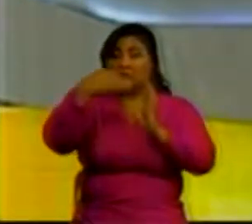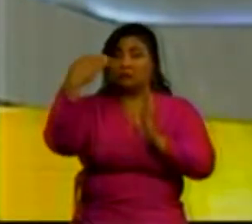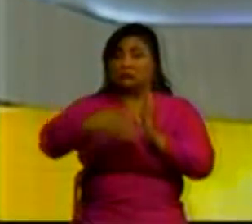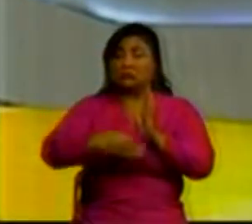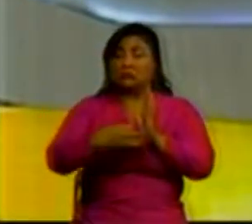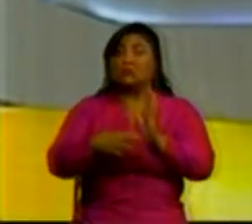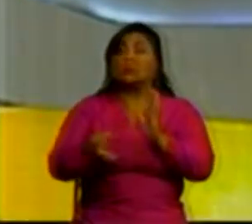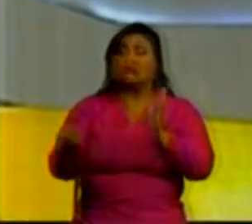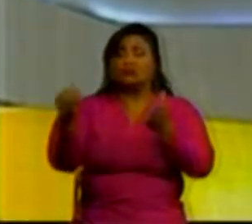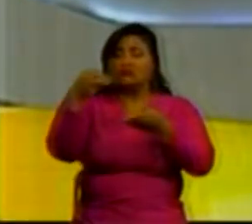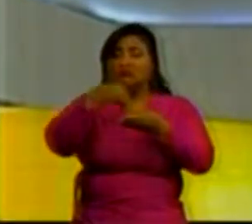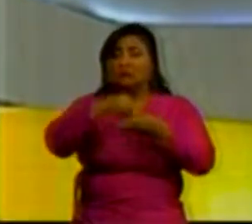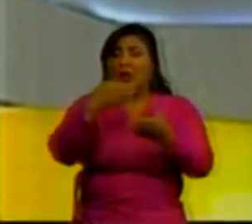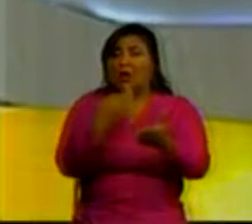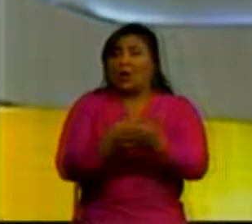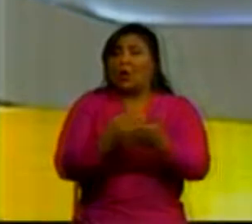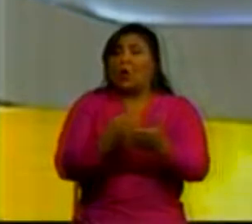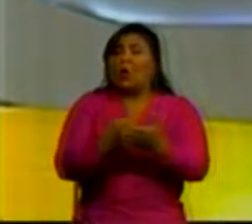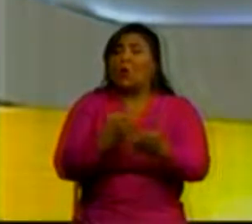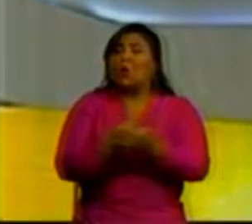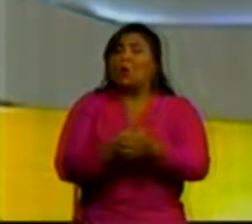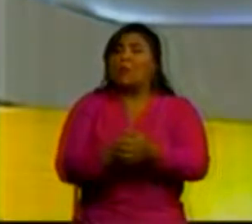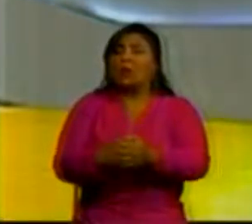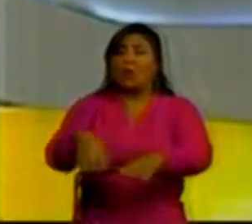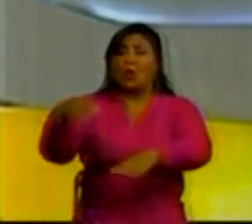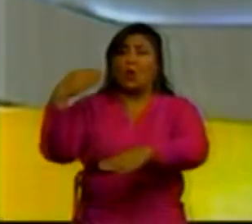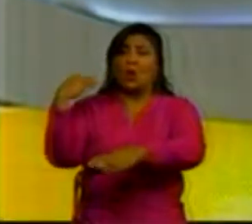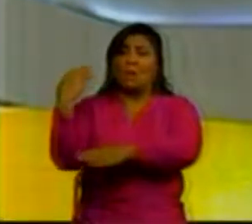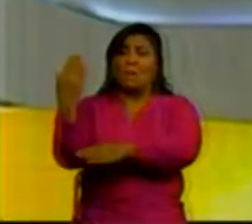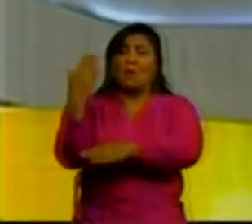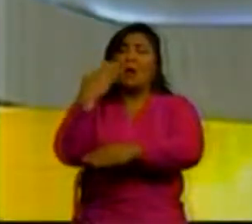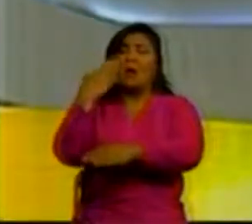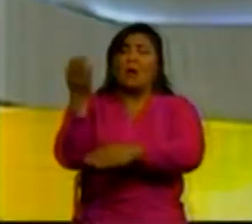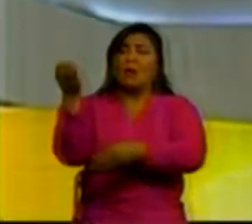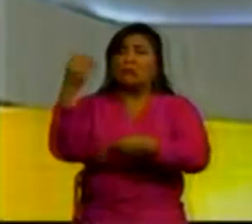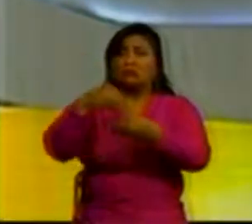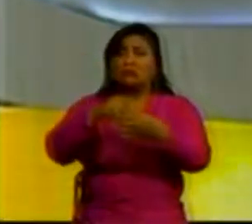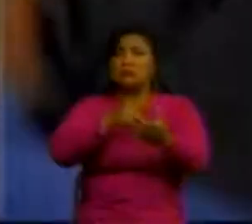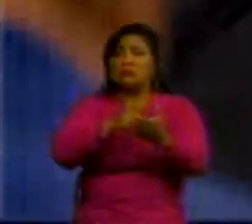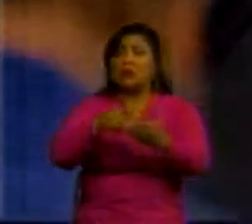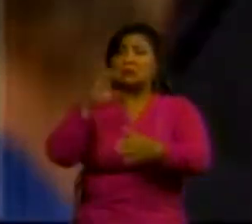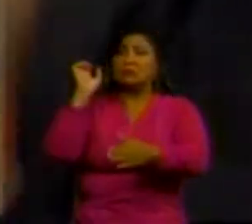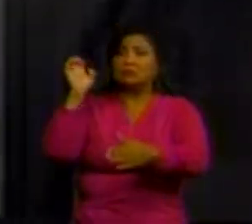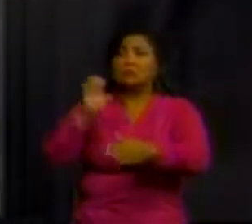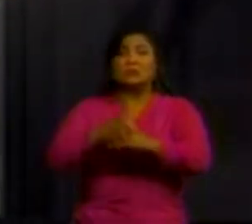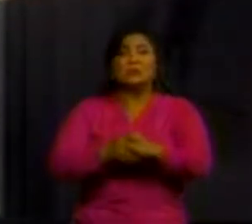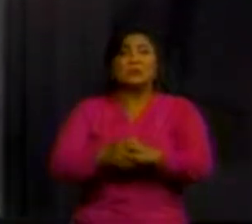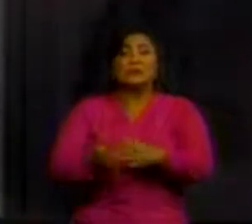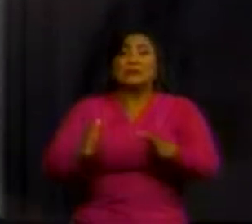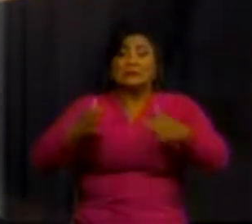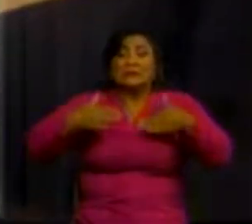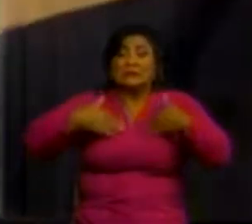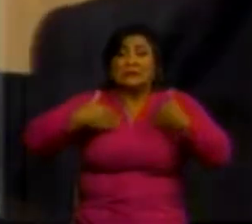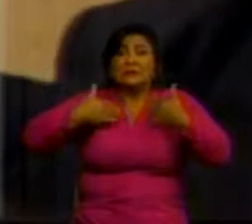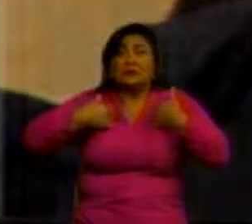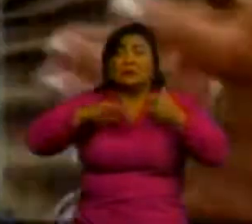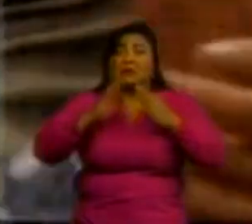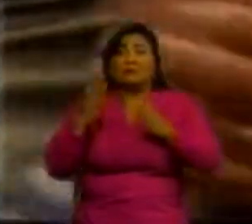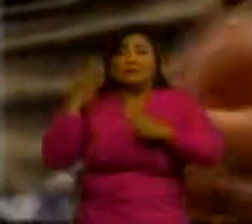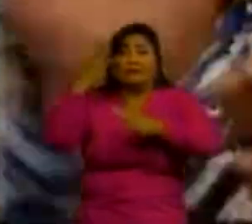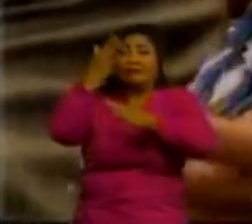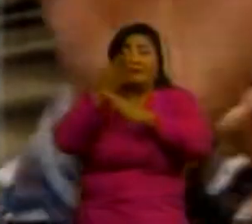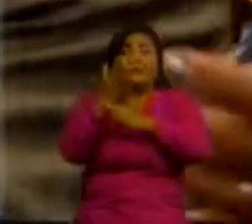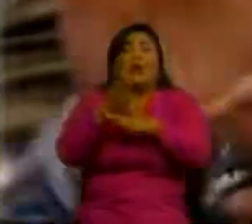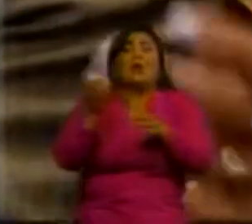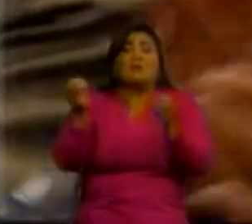montos económicos de los maestros no existió aportación del Estado. Llenos de ánimo y aplausos, así llegaron decenas